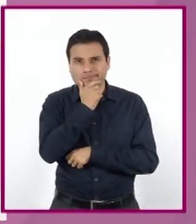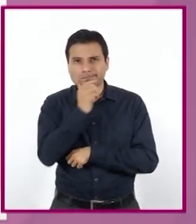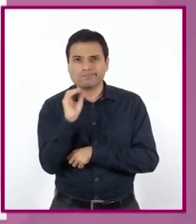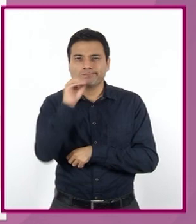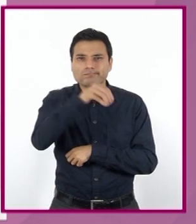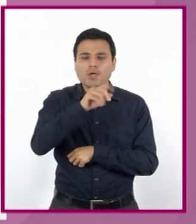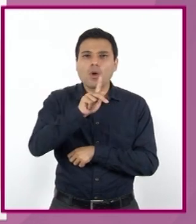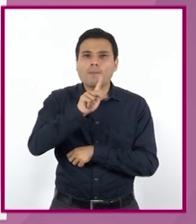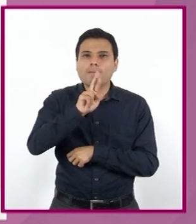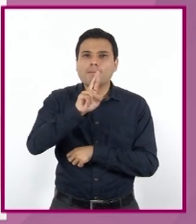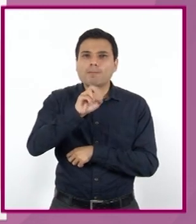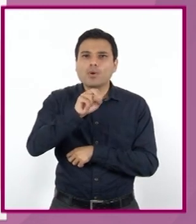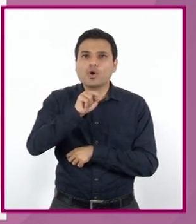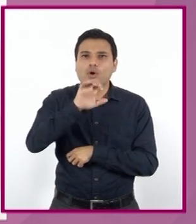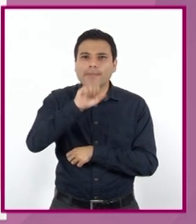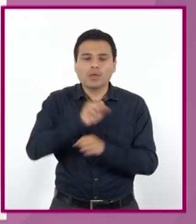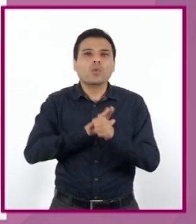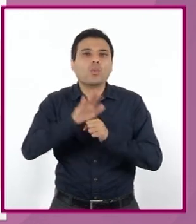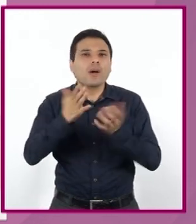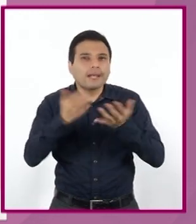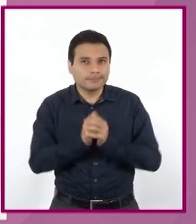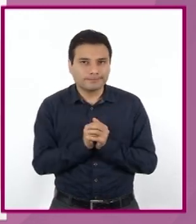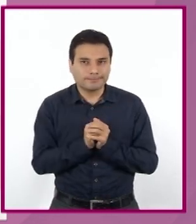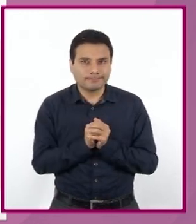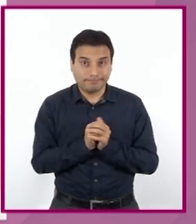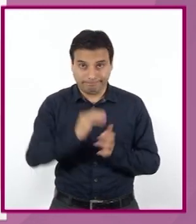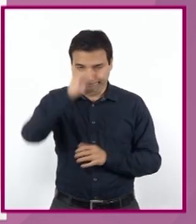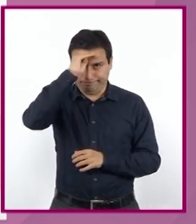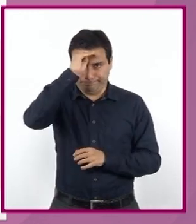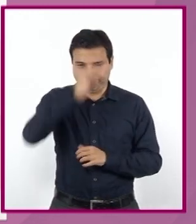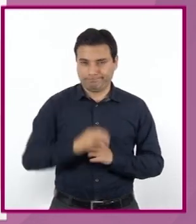para sustituir las palabras señaladas.